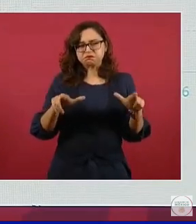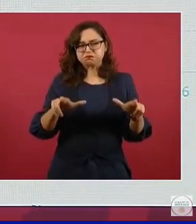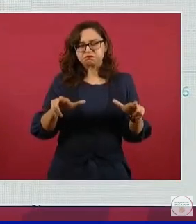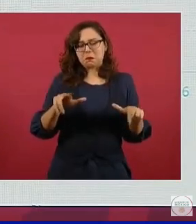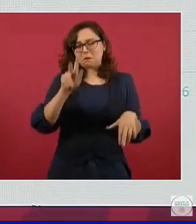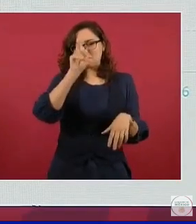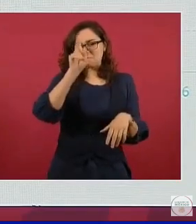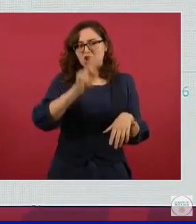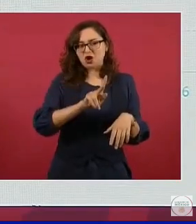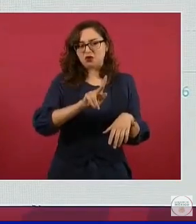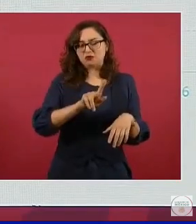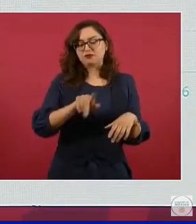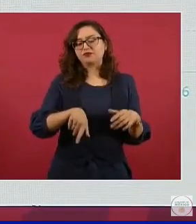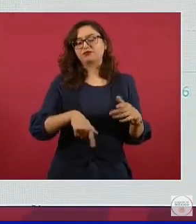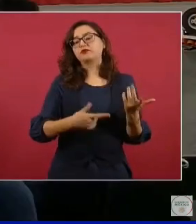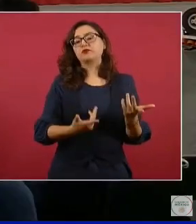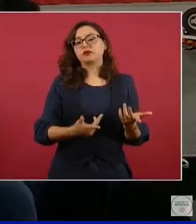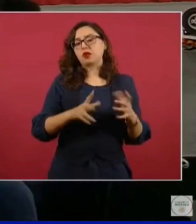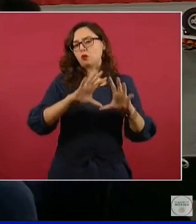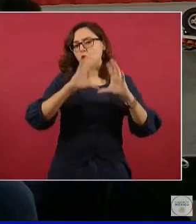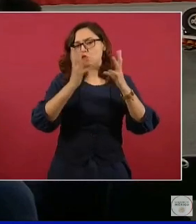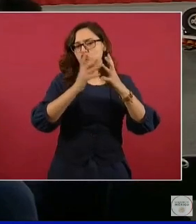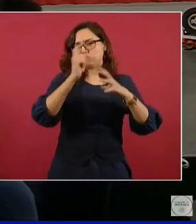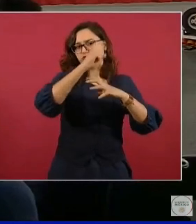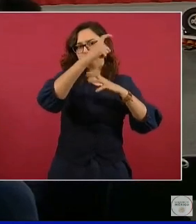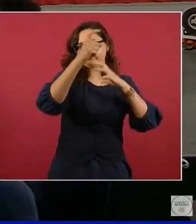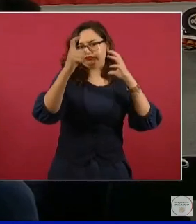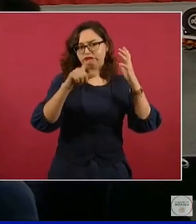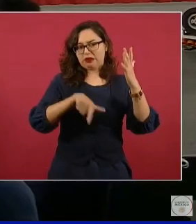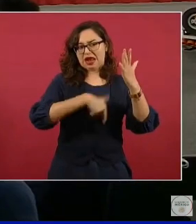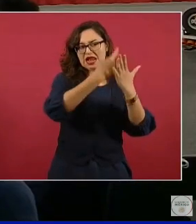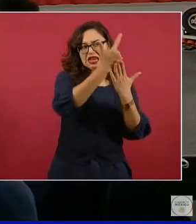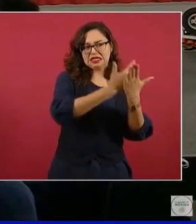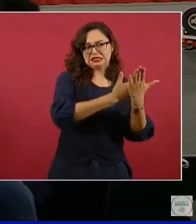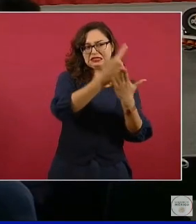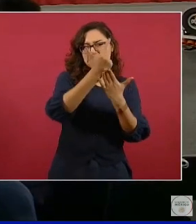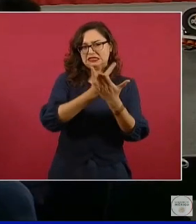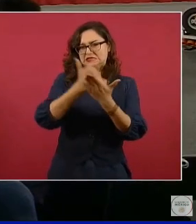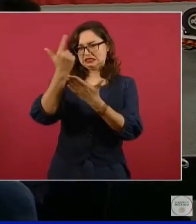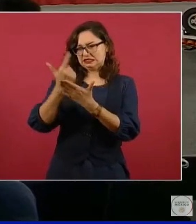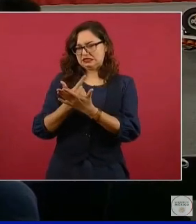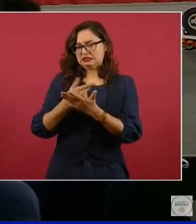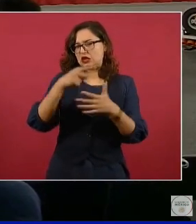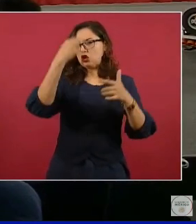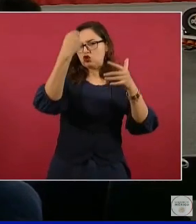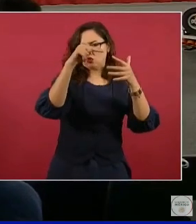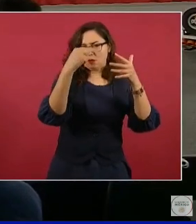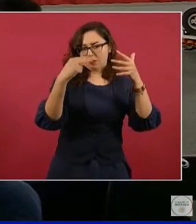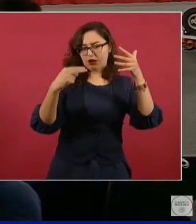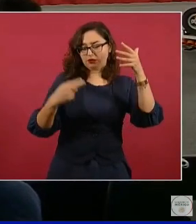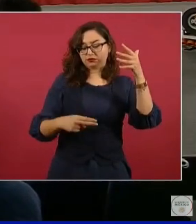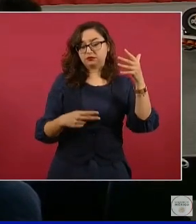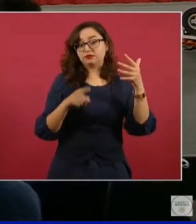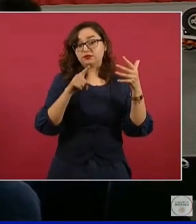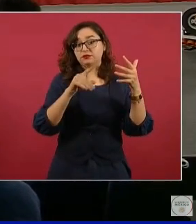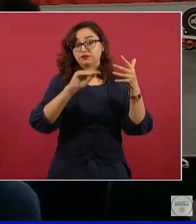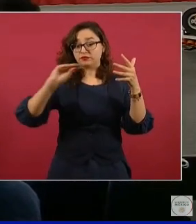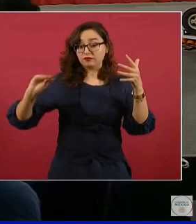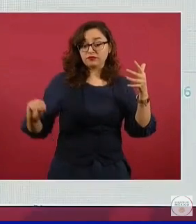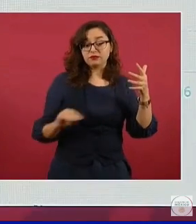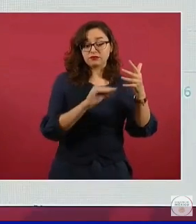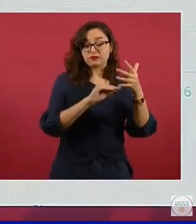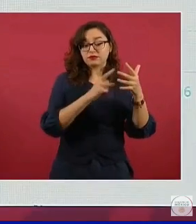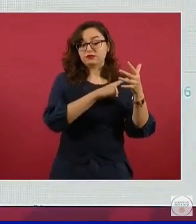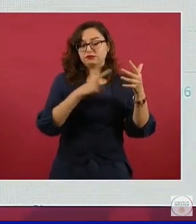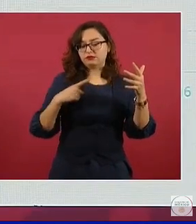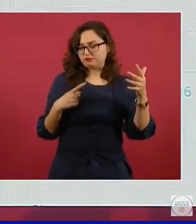Garzazada, porque para aparecer en esa lista se tiene que tener un capital de más de